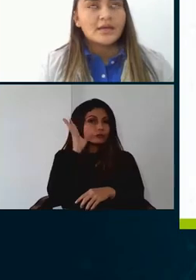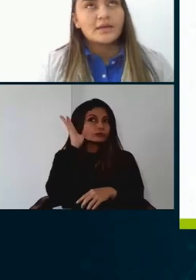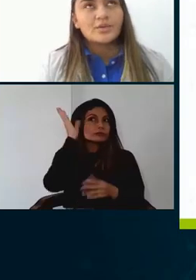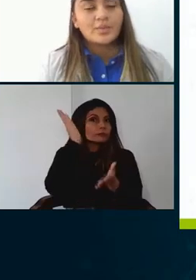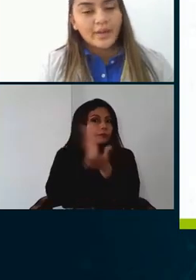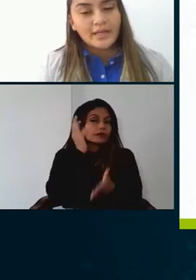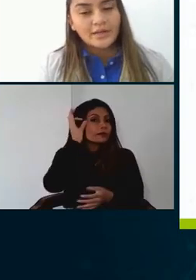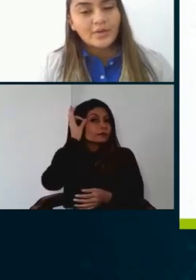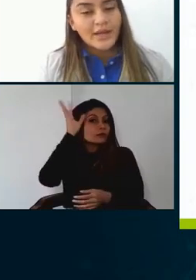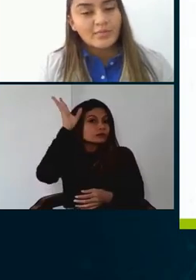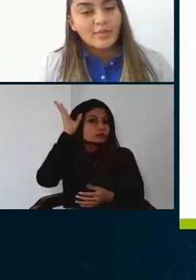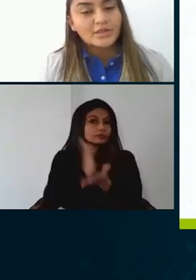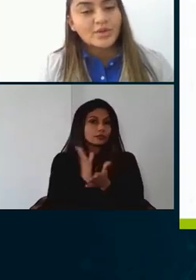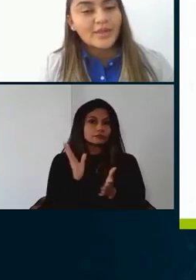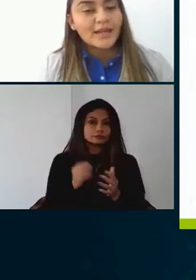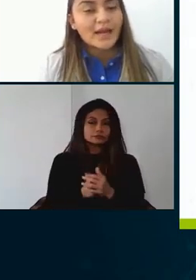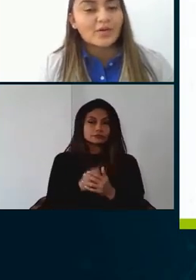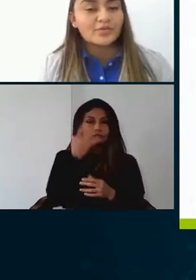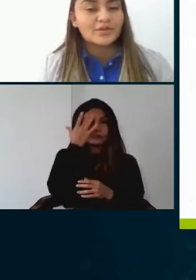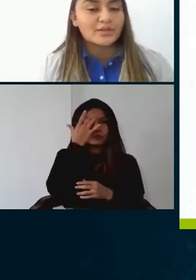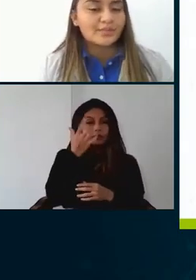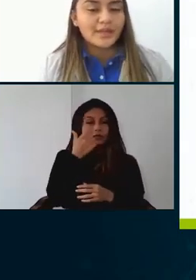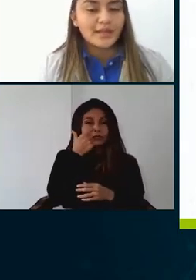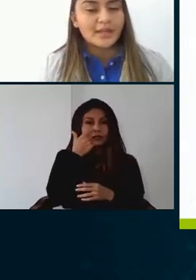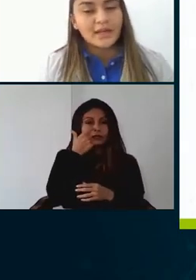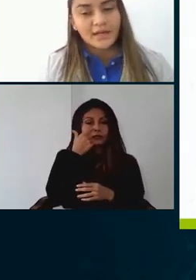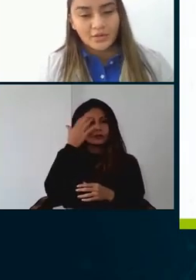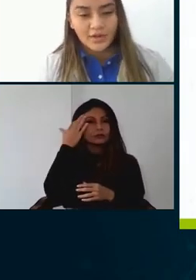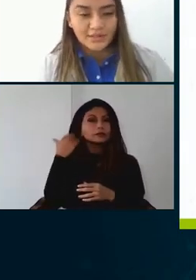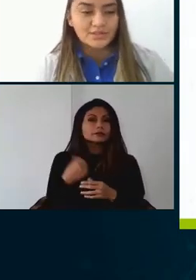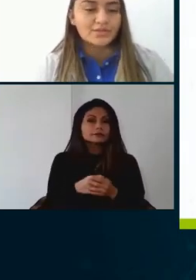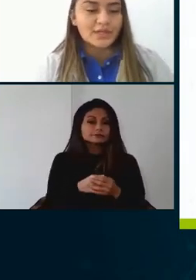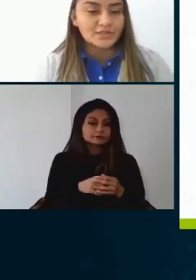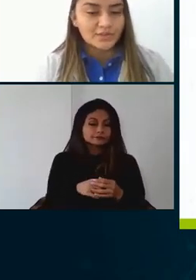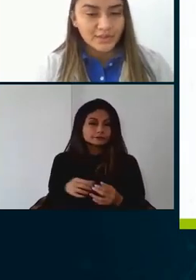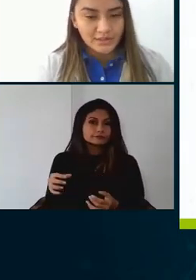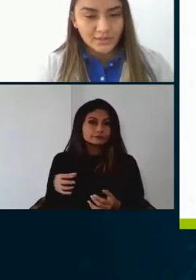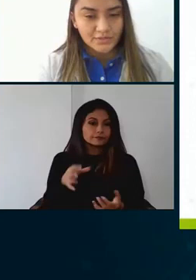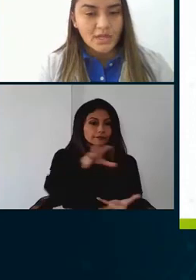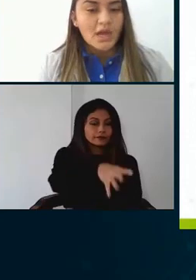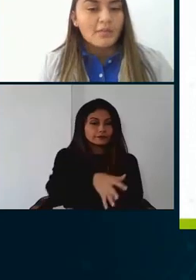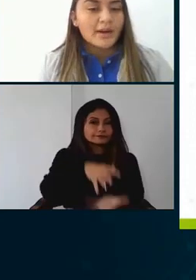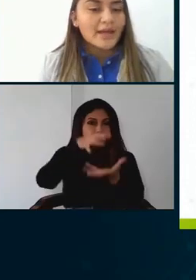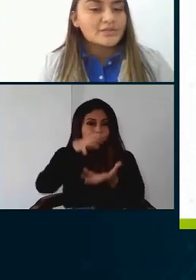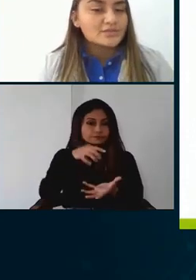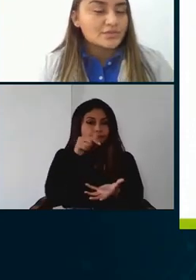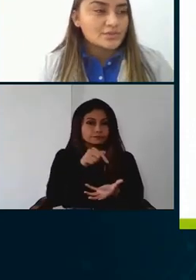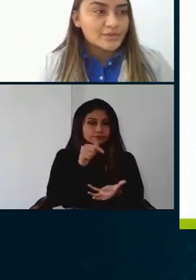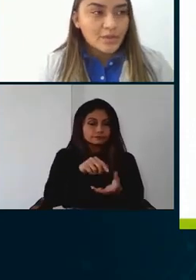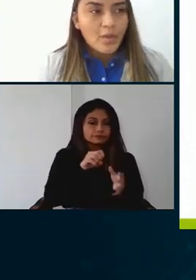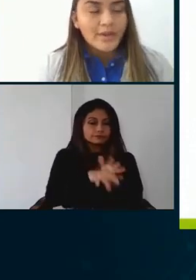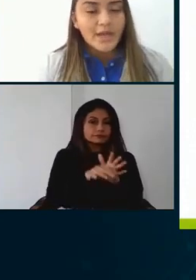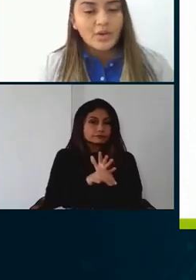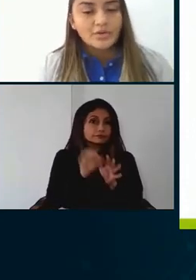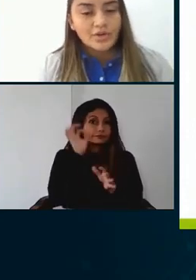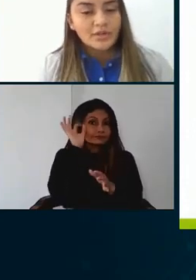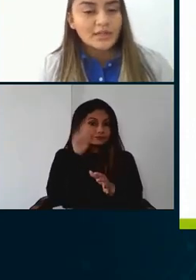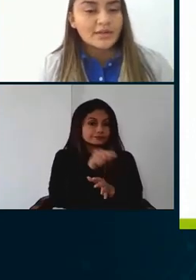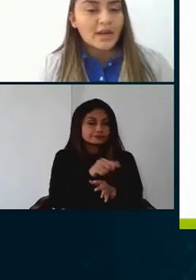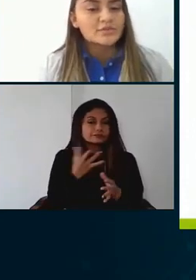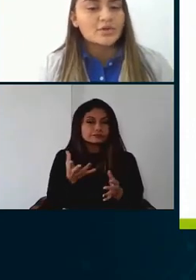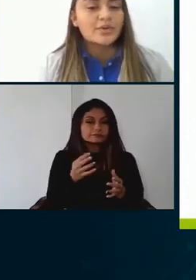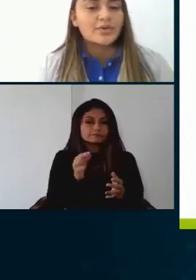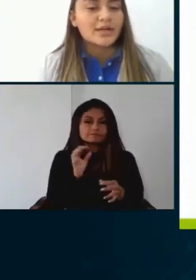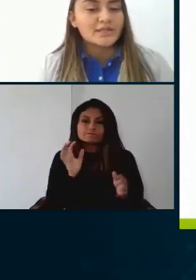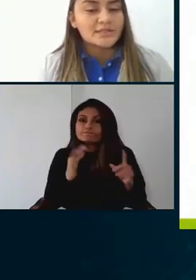de un peligro en el momento de la recolección de estos residuos. Para ello, nosotros pues como medida de